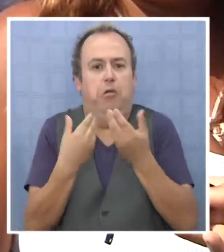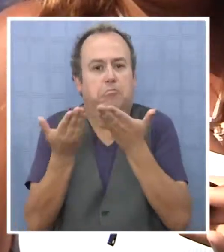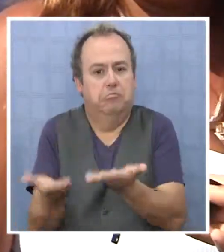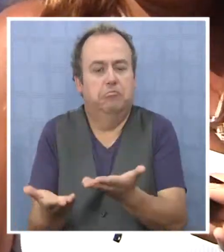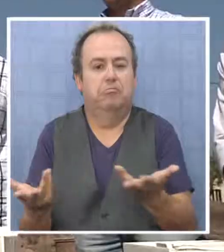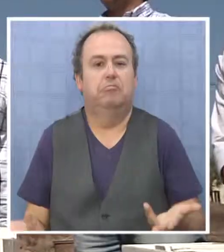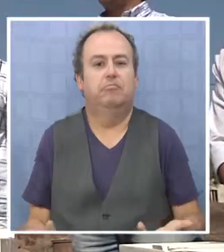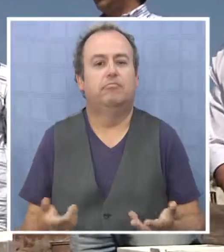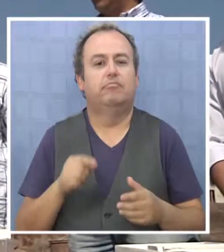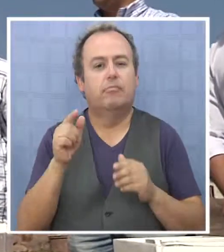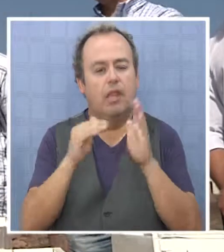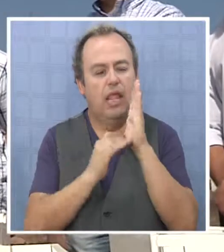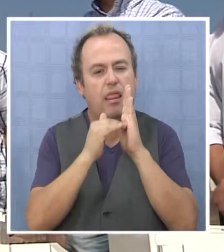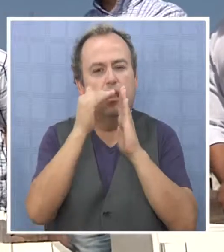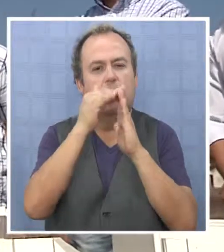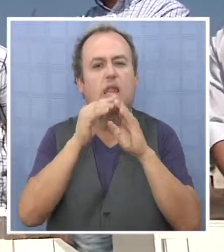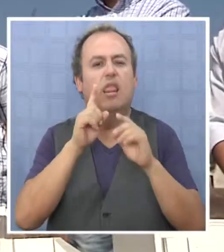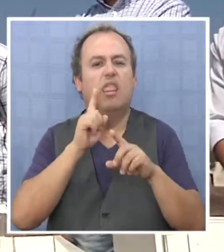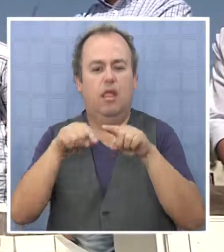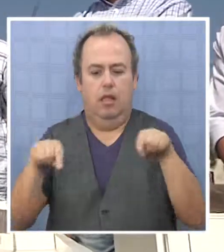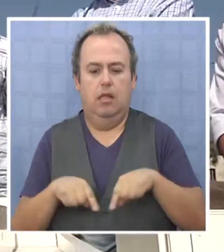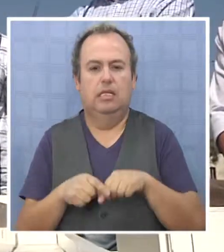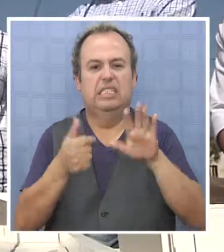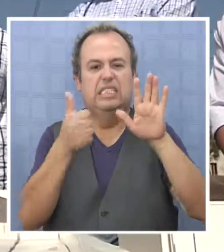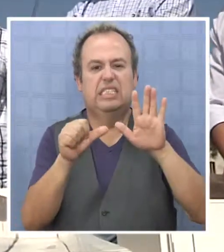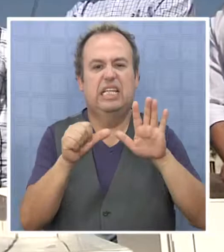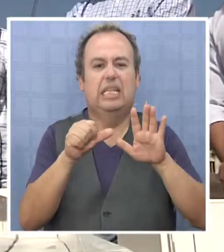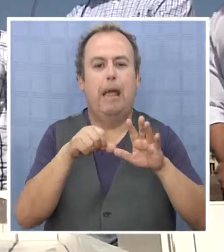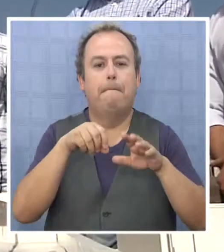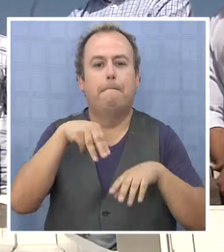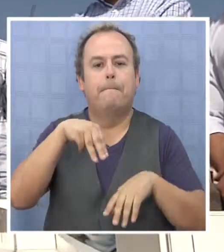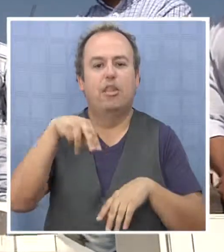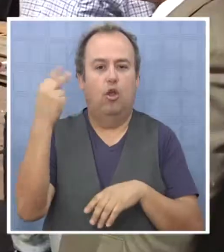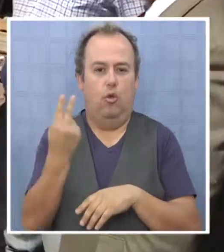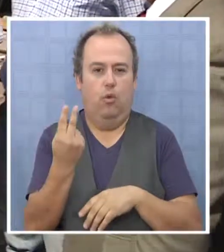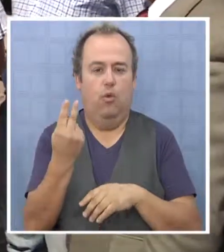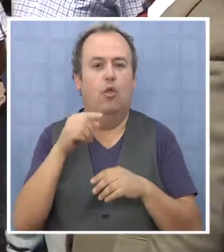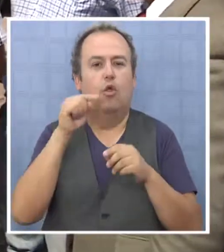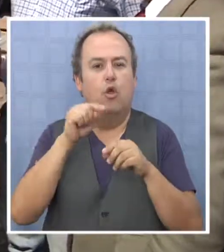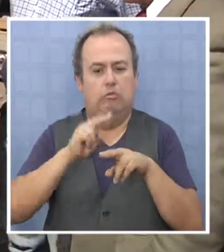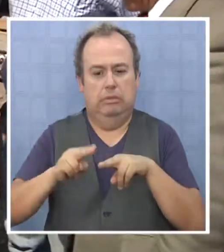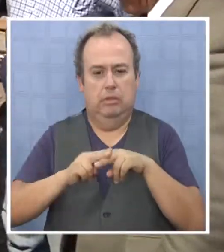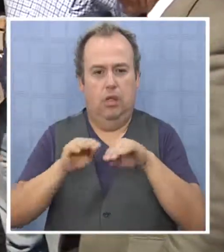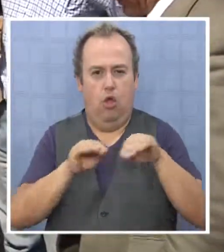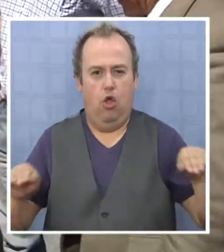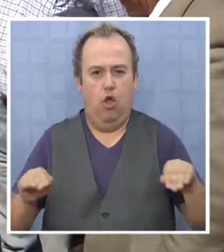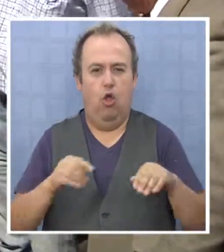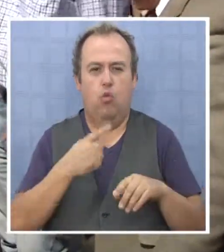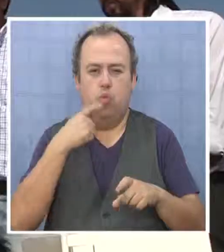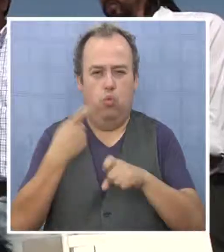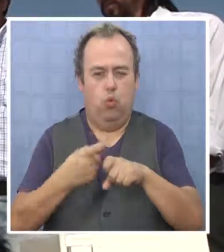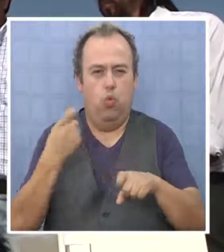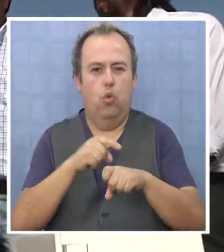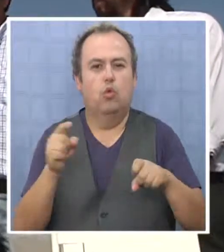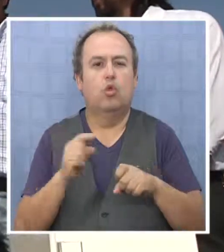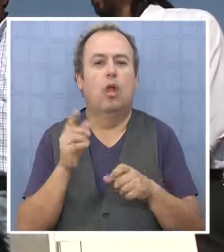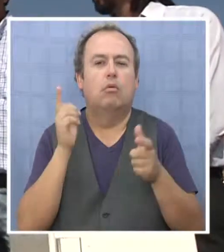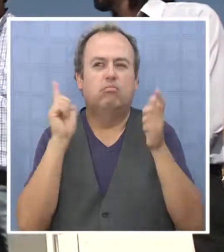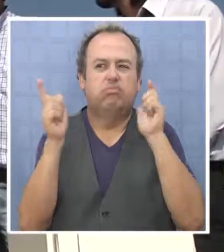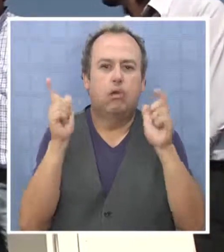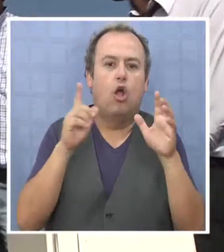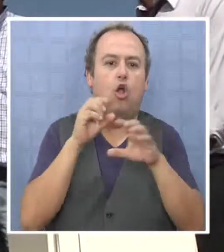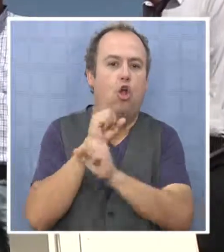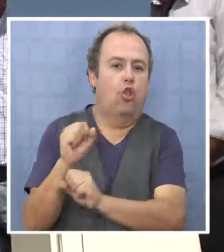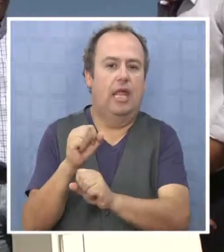ello se lo merece cada departamento tiene una superficie de 60 metros cuadrados construidos en hormigón armado y con normativas